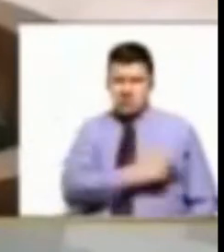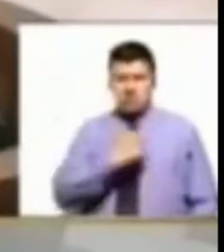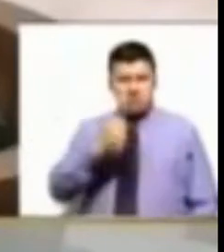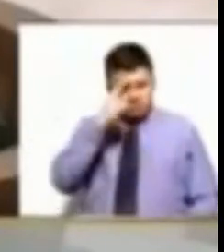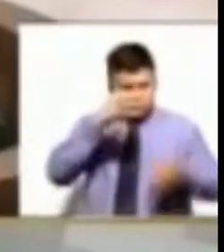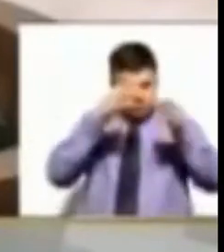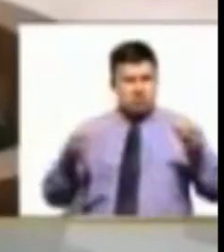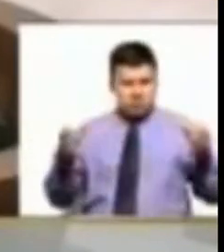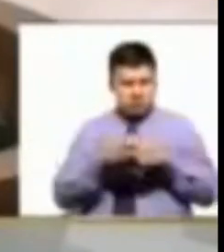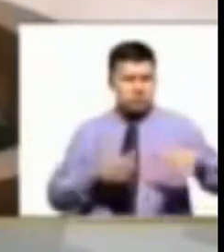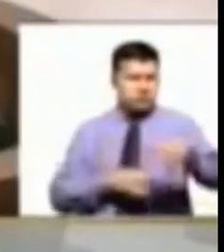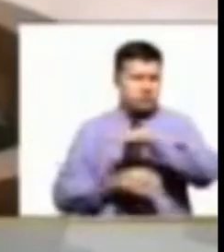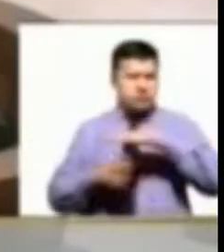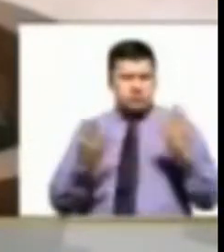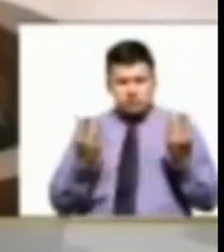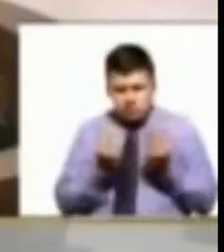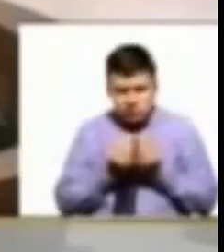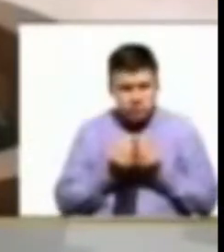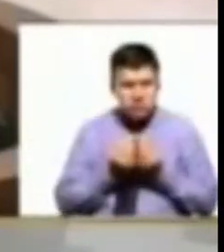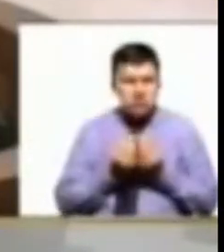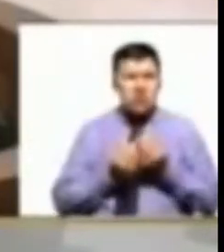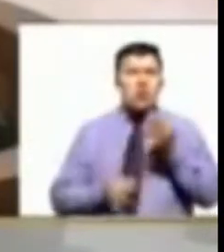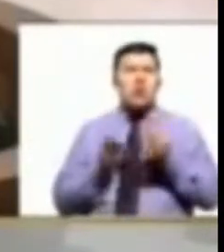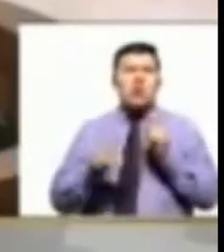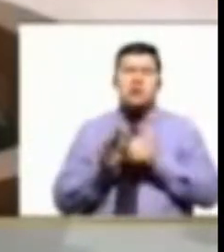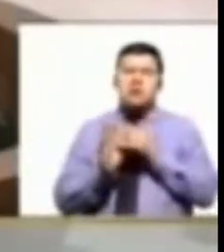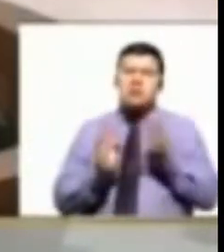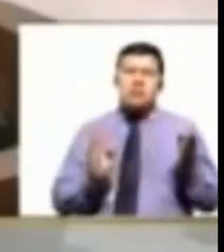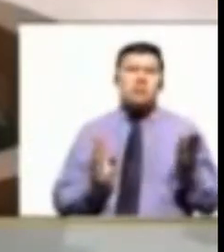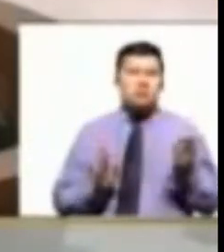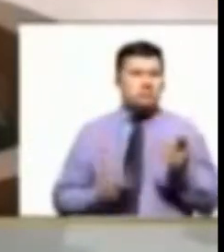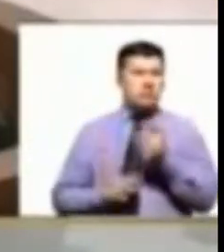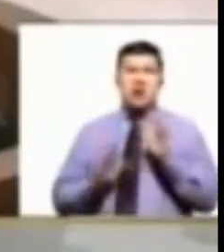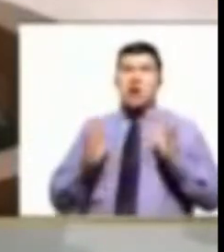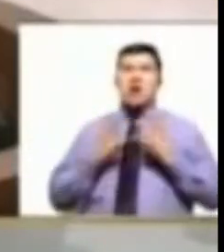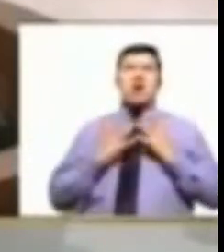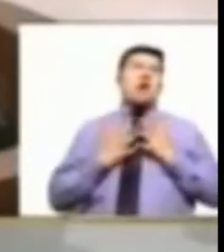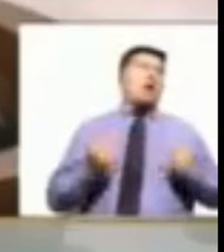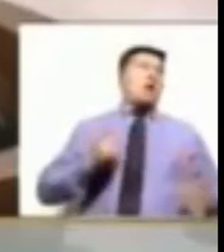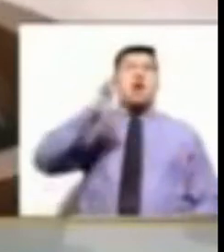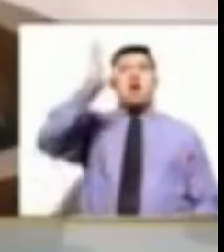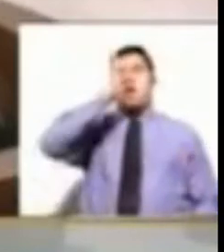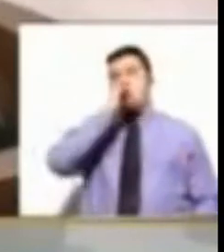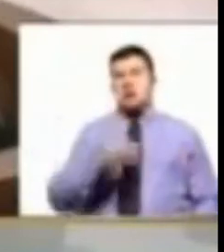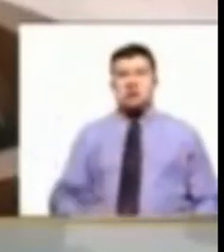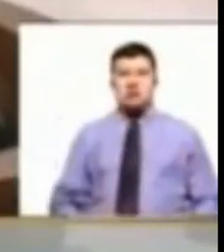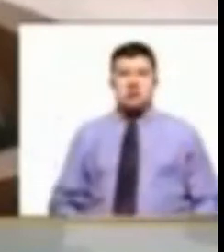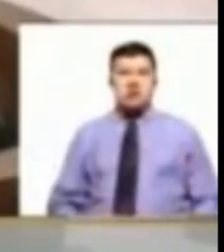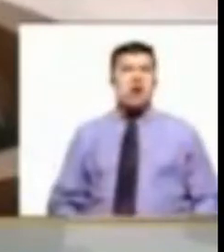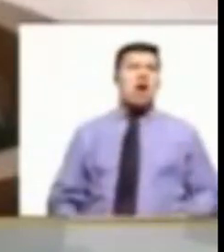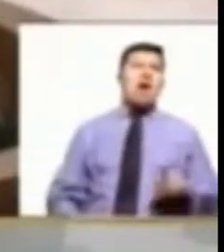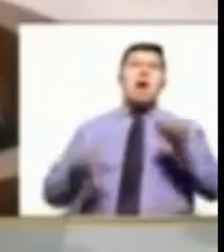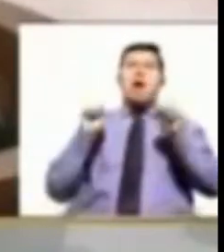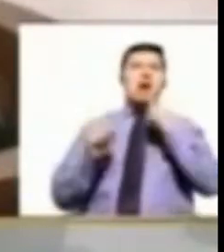Francisco para que formara parte de la Comisión de la Justicia Transicional. Y ahí sí no se rasgan las vestiduras, si nos sirve